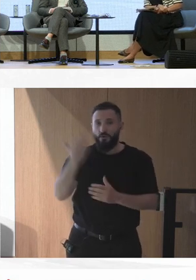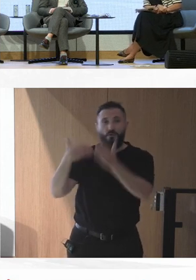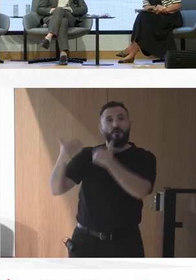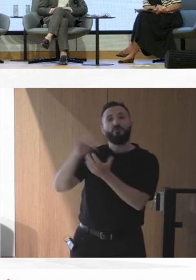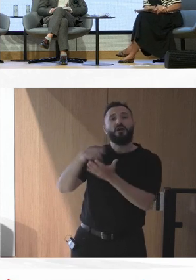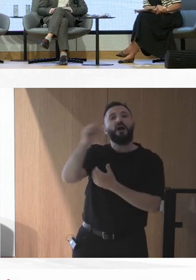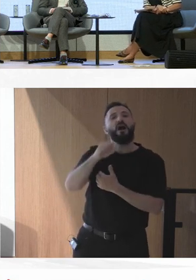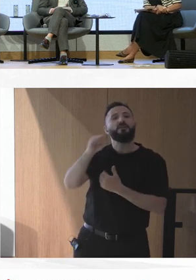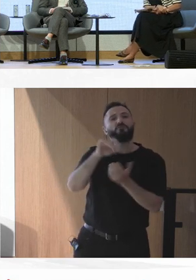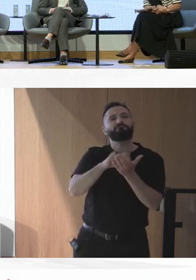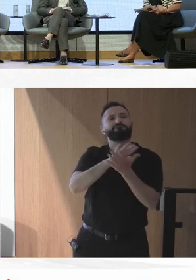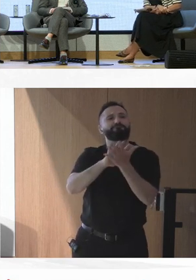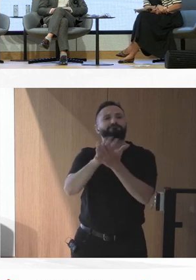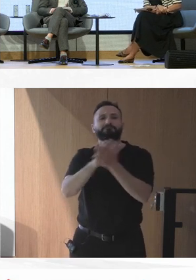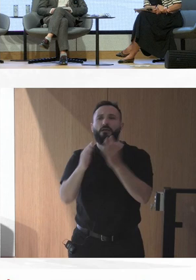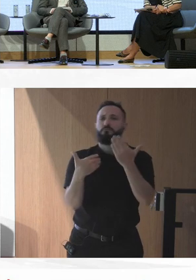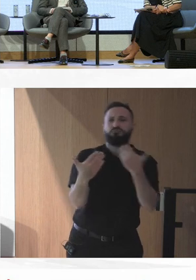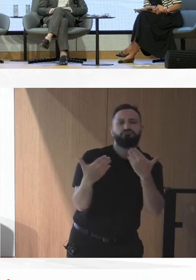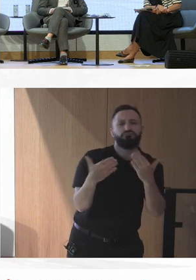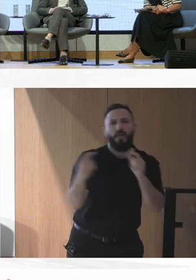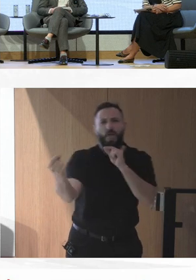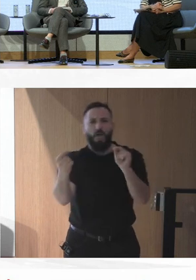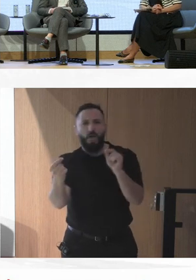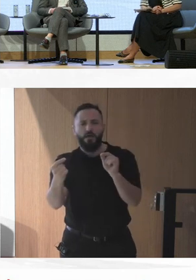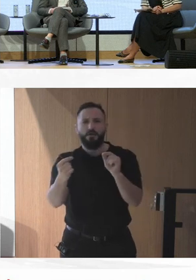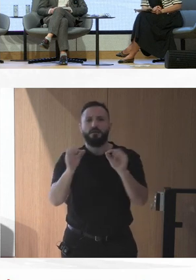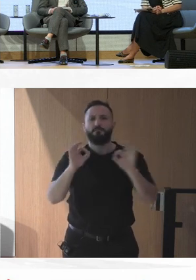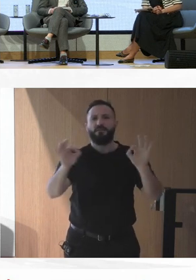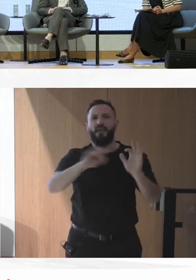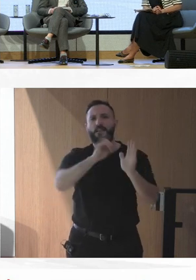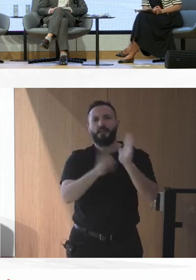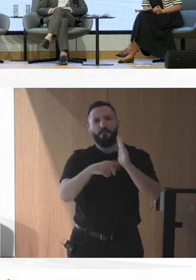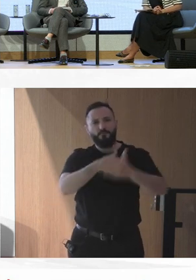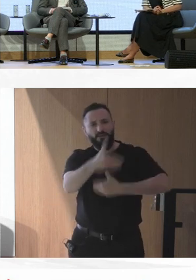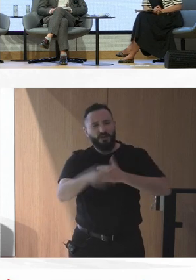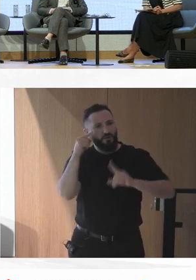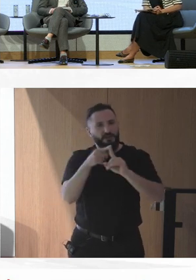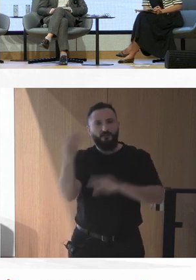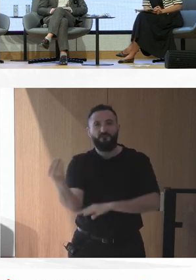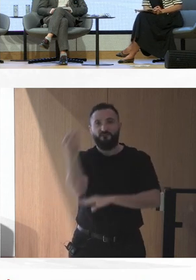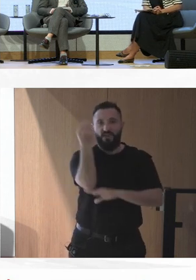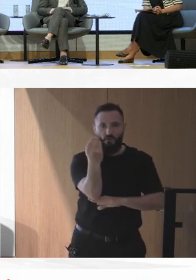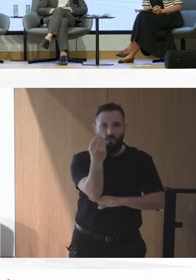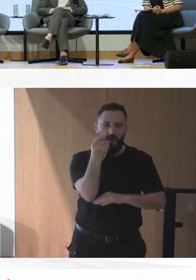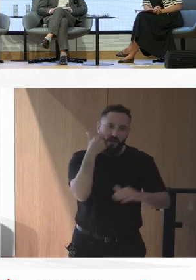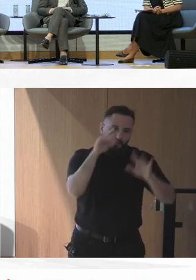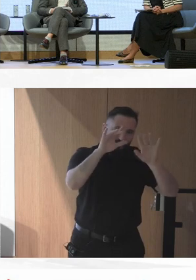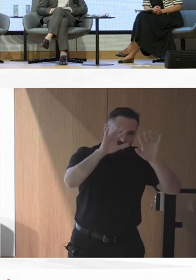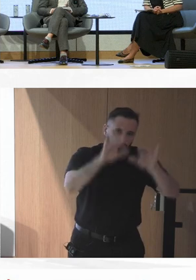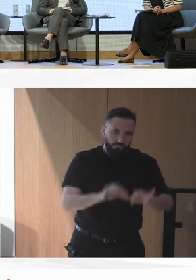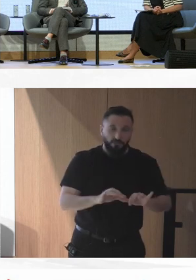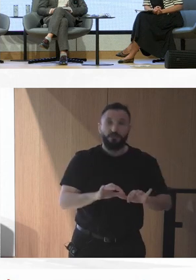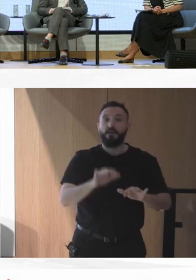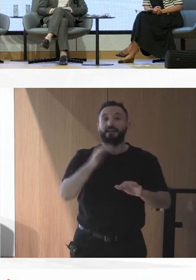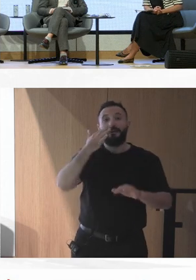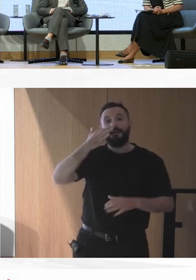se discutió, ¿no?, en la legislación procesal una propuesta para contemplar esta figura, en España lo que no existe es la